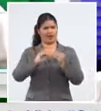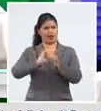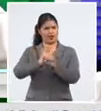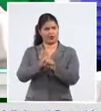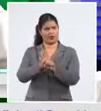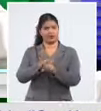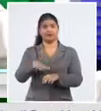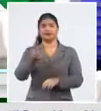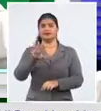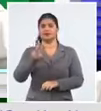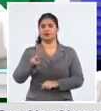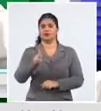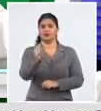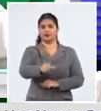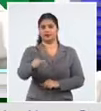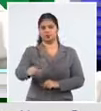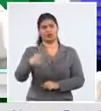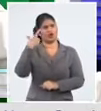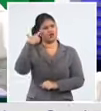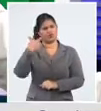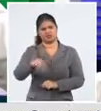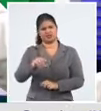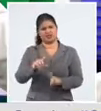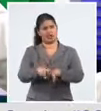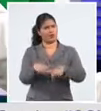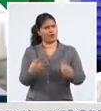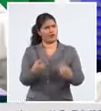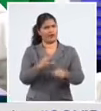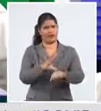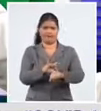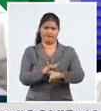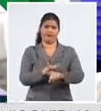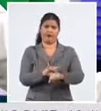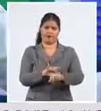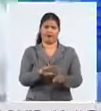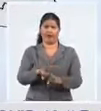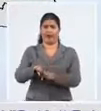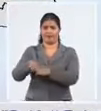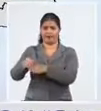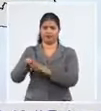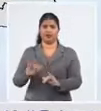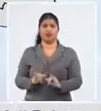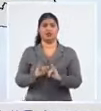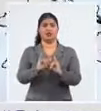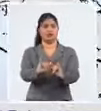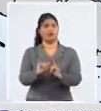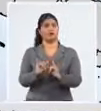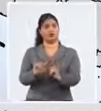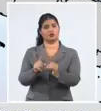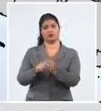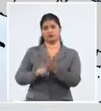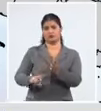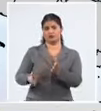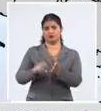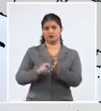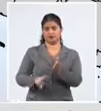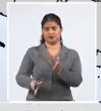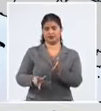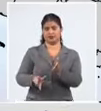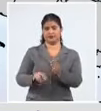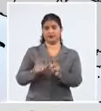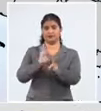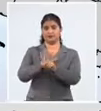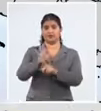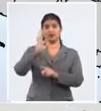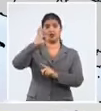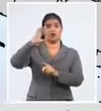ayer. Por provincias y territorios vamos a ver la complejidad en el gráfico, en